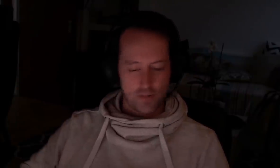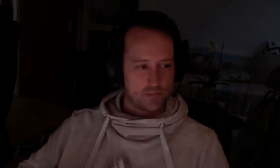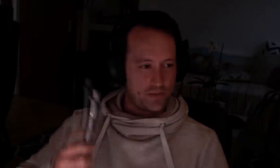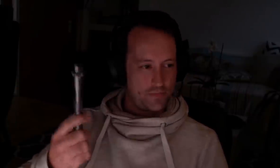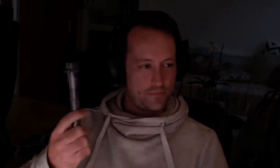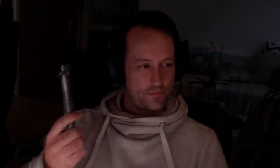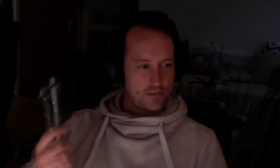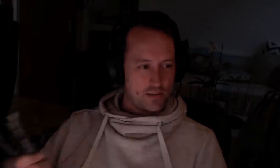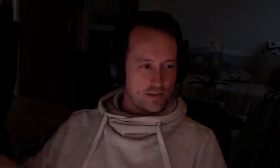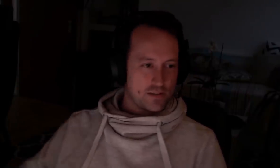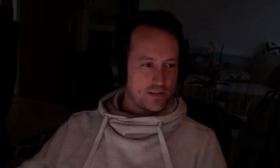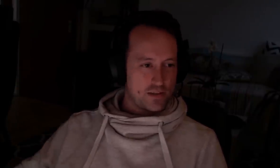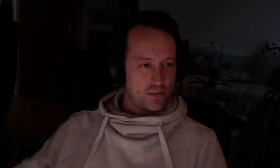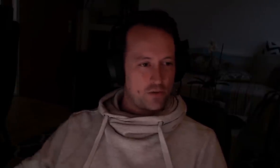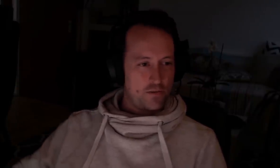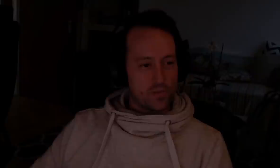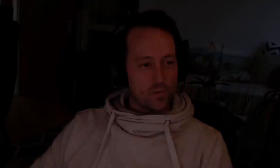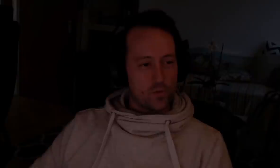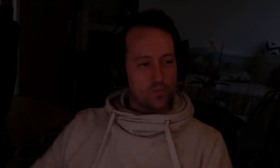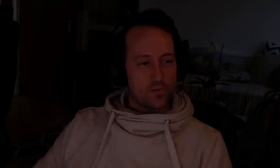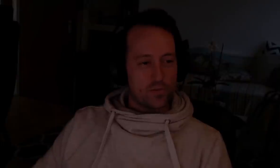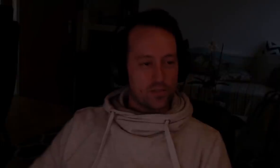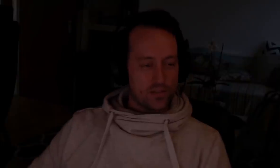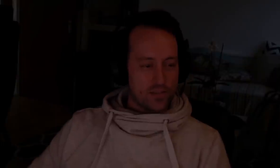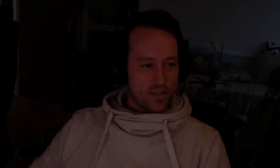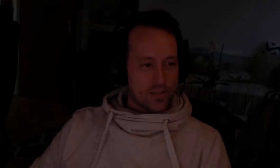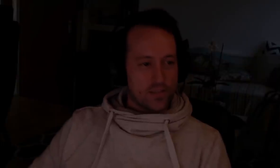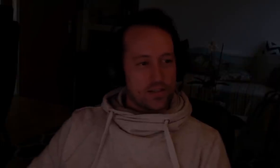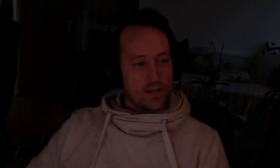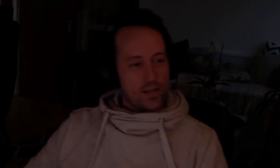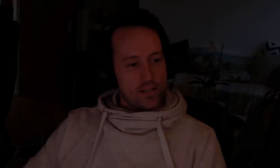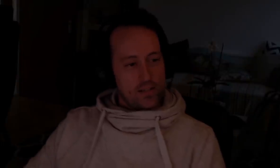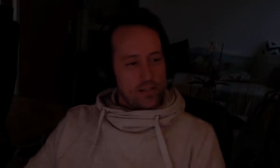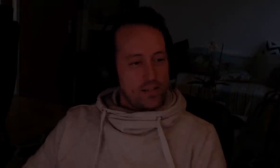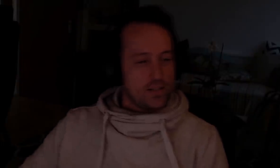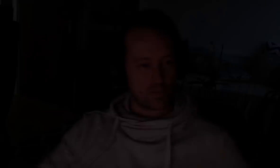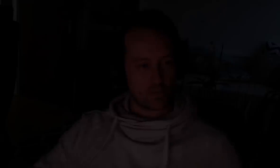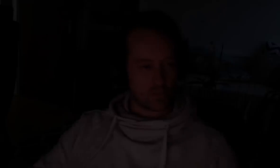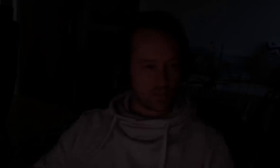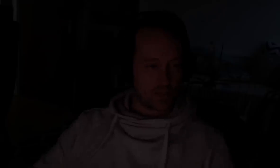en el juego por 50 pavos, os la dejo. Después dices, oye, pues está